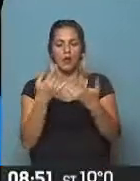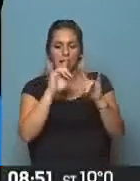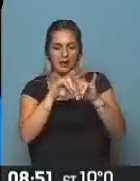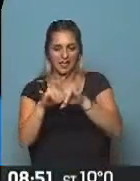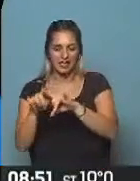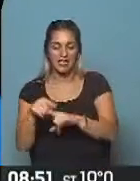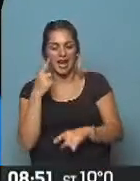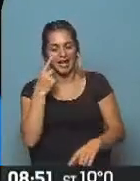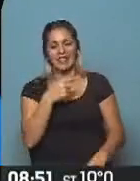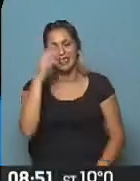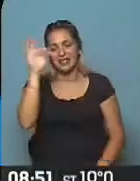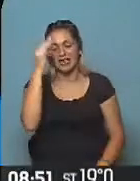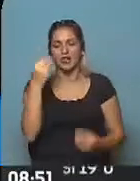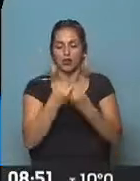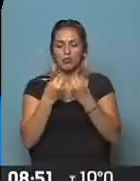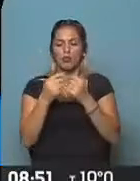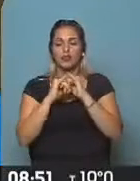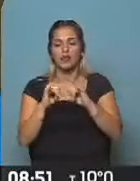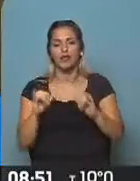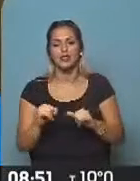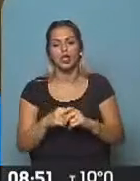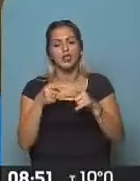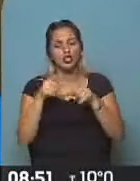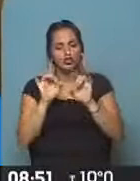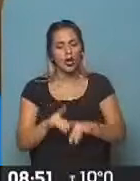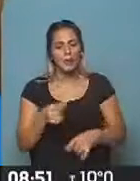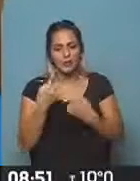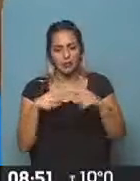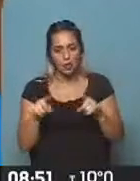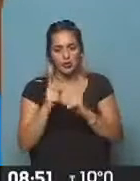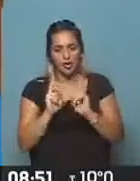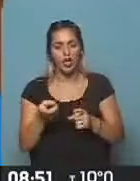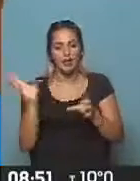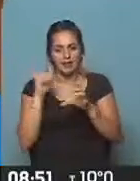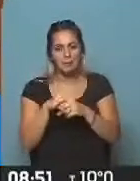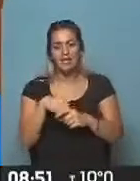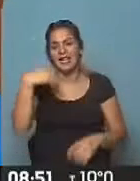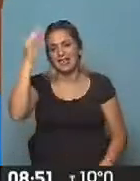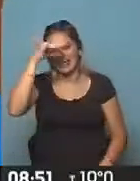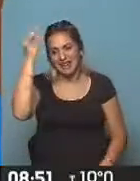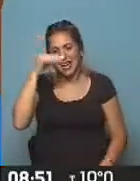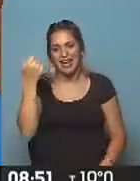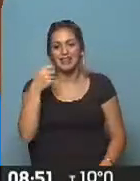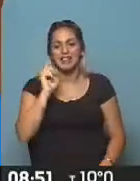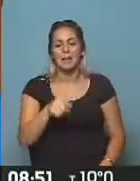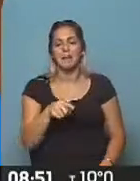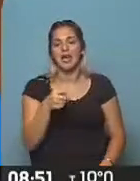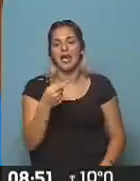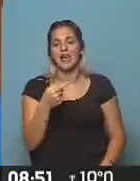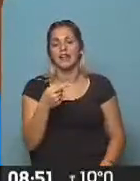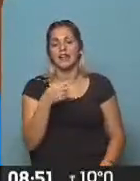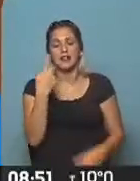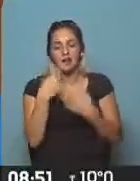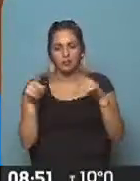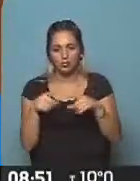coliseo donde está toda la información y esto no es sólo música me contaste que incluye a más teatro además de volver a lo que decía recién